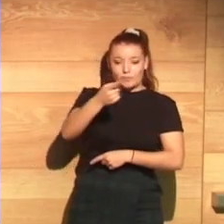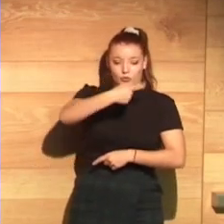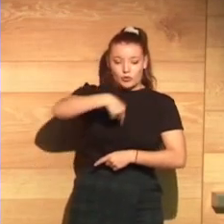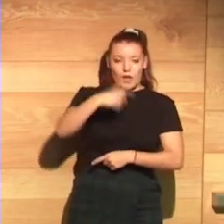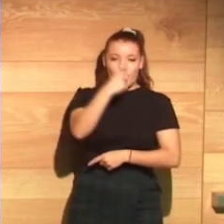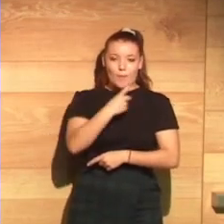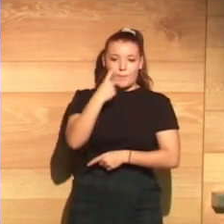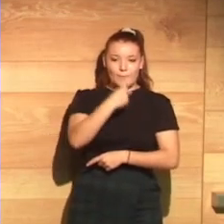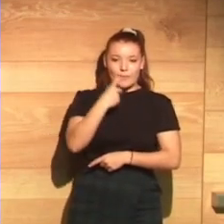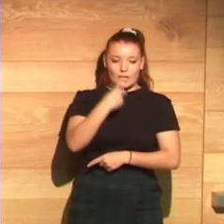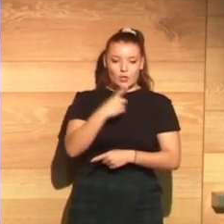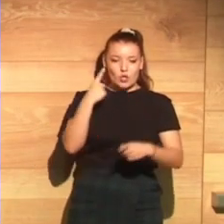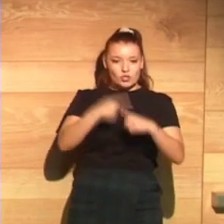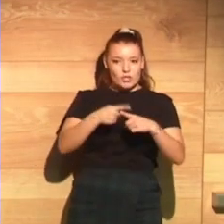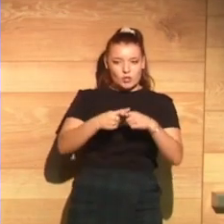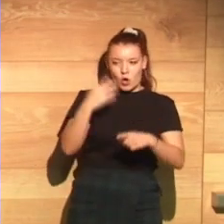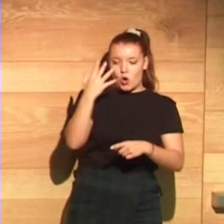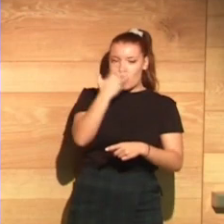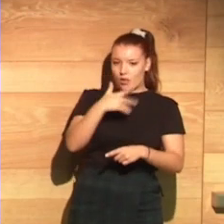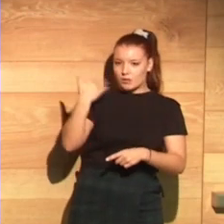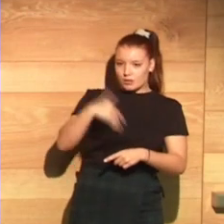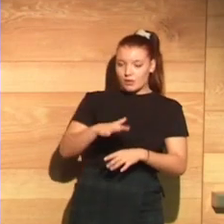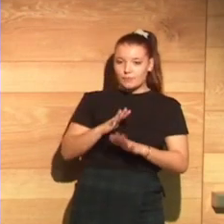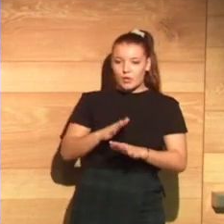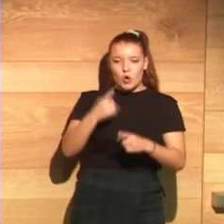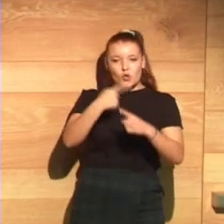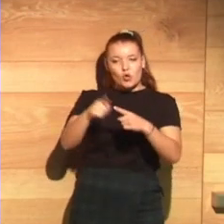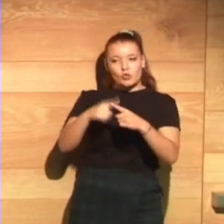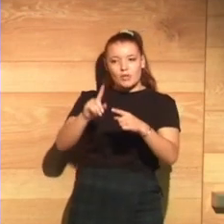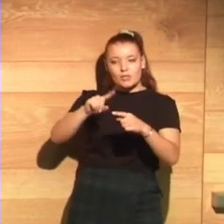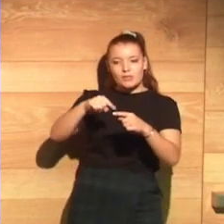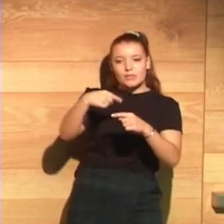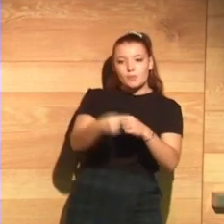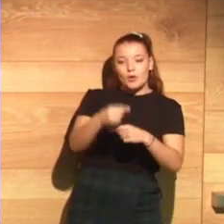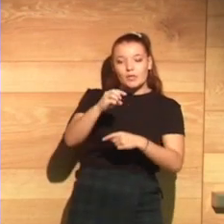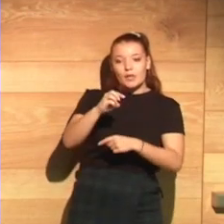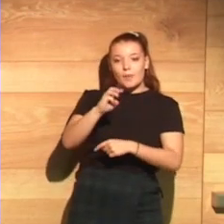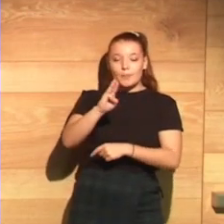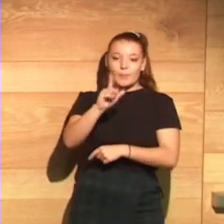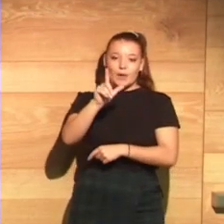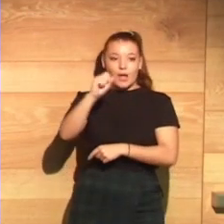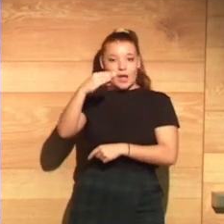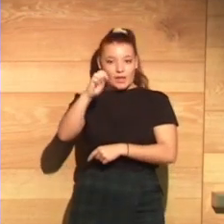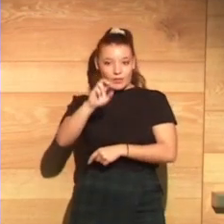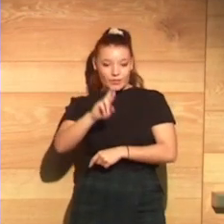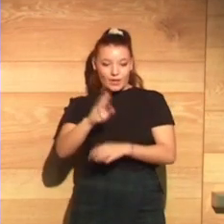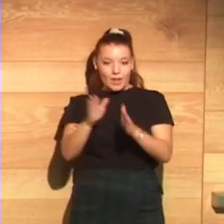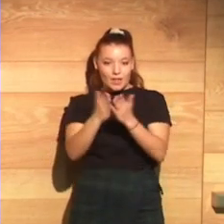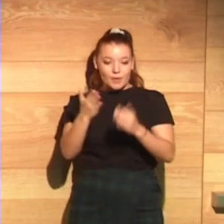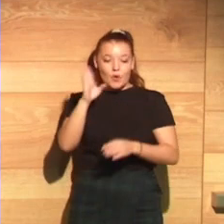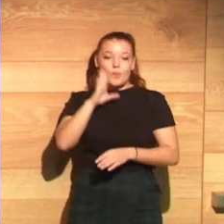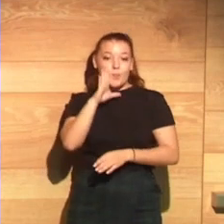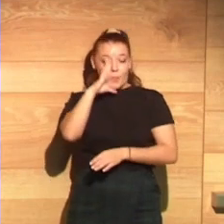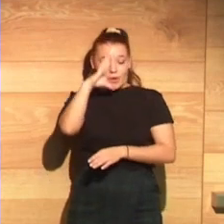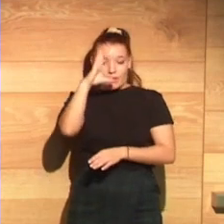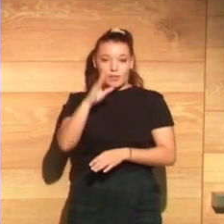verdad que conocíamos el mito sexual, pero hay cosas que yo no sé si también después de haber hecho Placer,